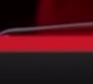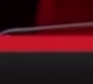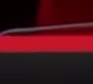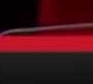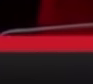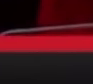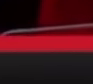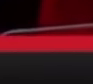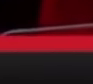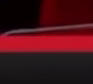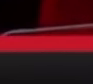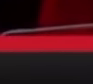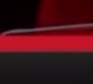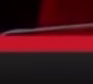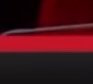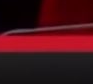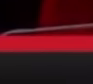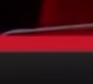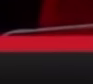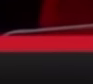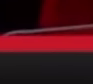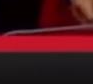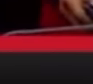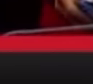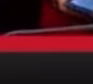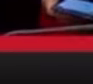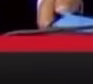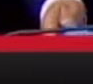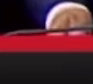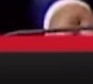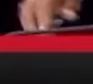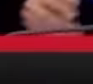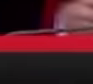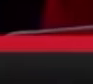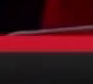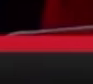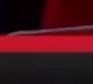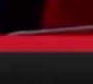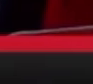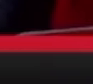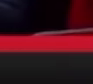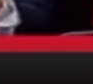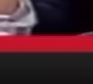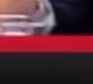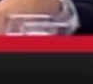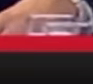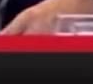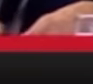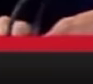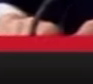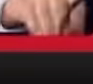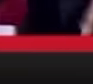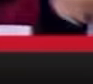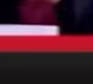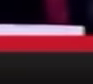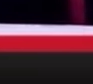necesariamente significa área verde, ustedes van a proponer que sea coeficiente de área verde. Excelente. Sí, eso es lo